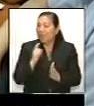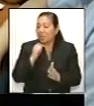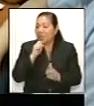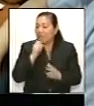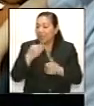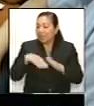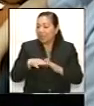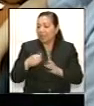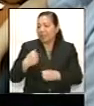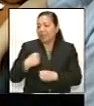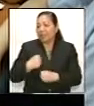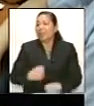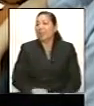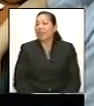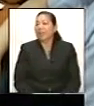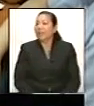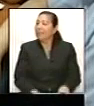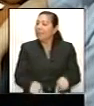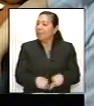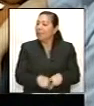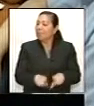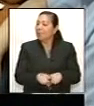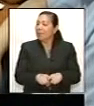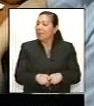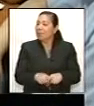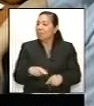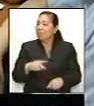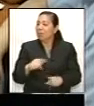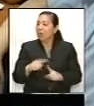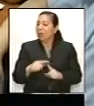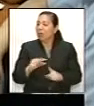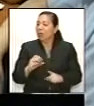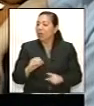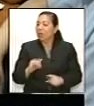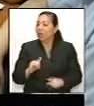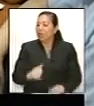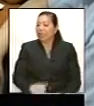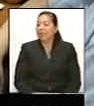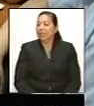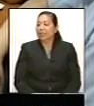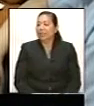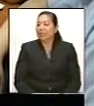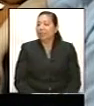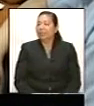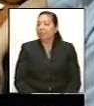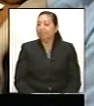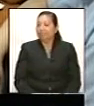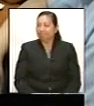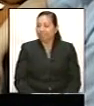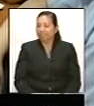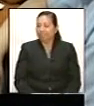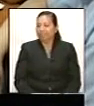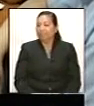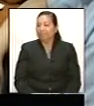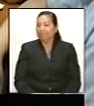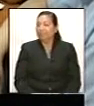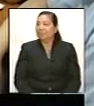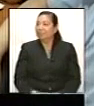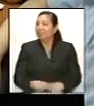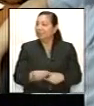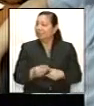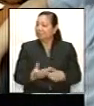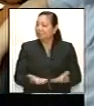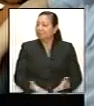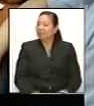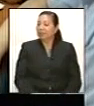Sector Interior, ¿no? Y también la Mayor Montoya, ¿no?, de la Divindad. Entonces, el Sector Interior estamos acá. En principio,